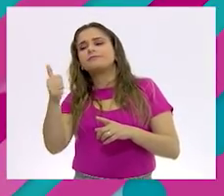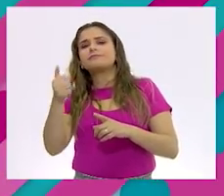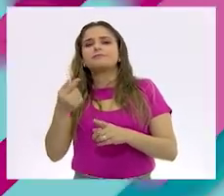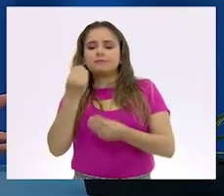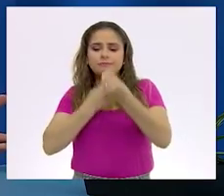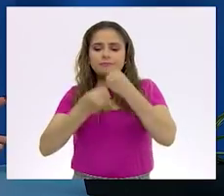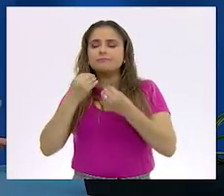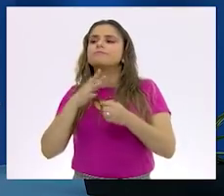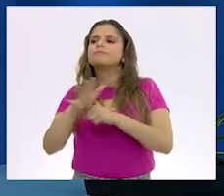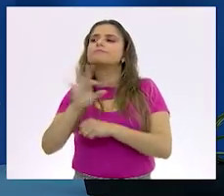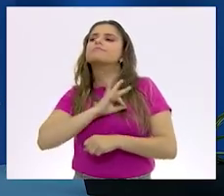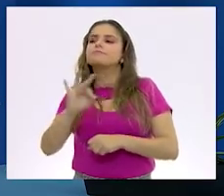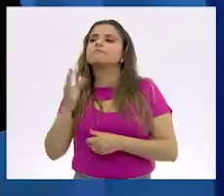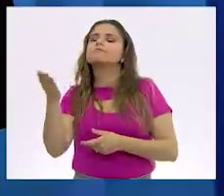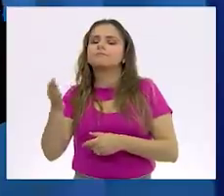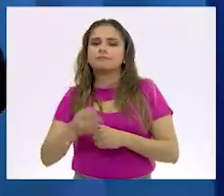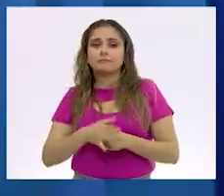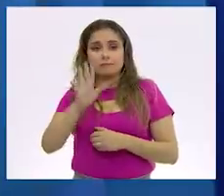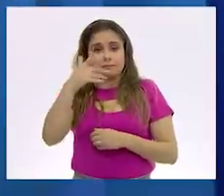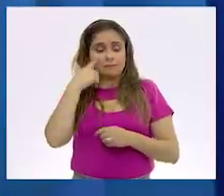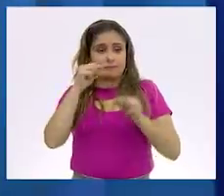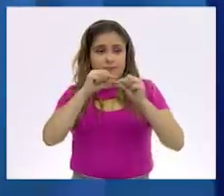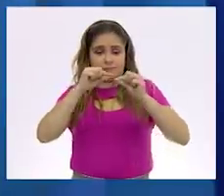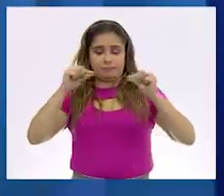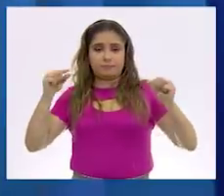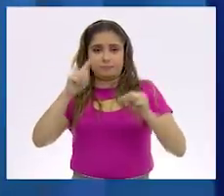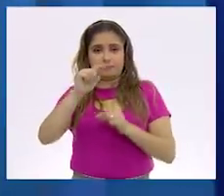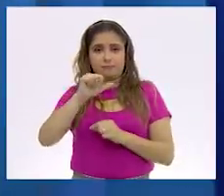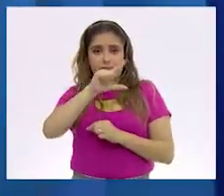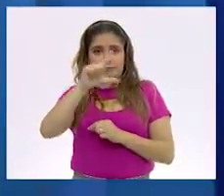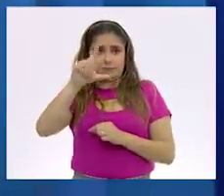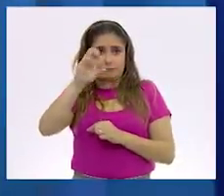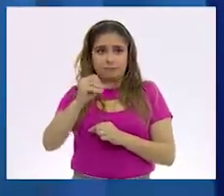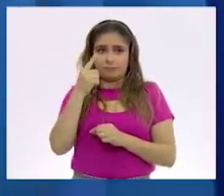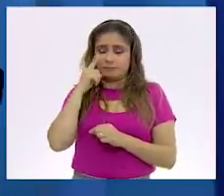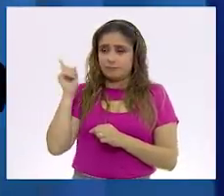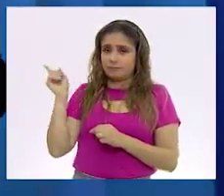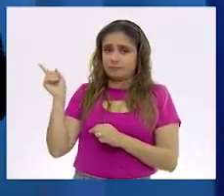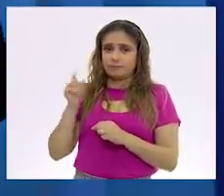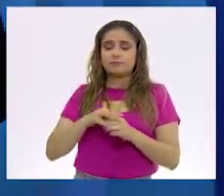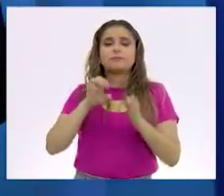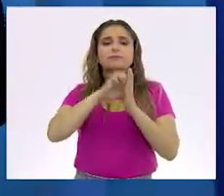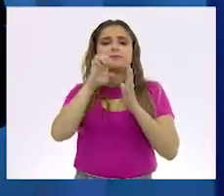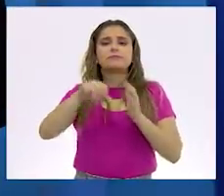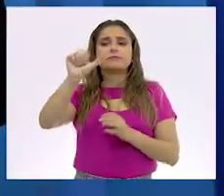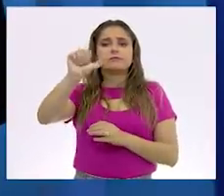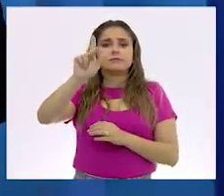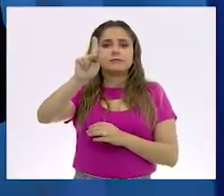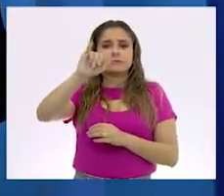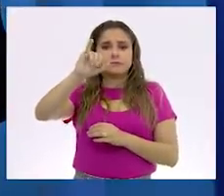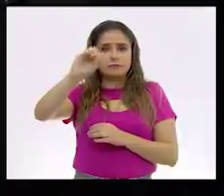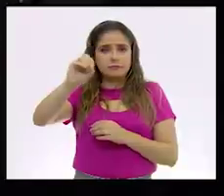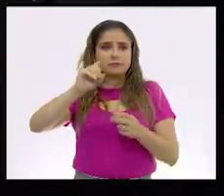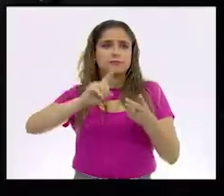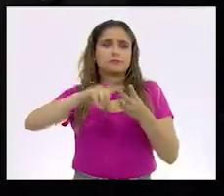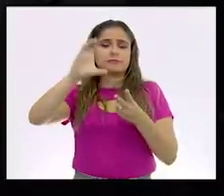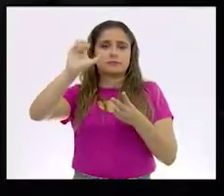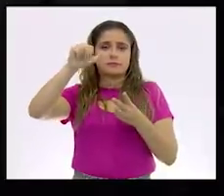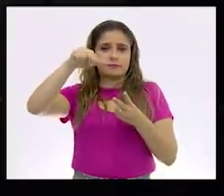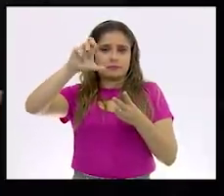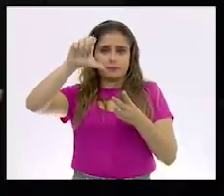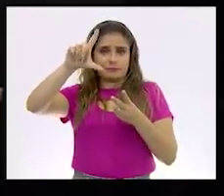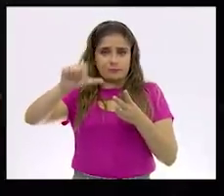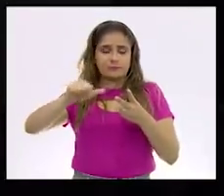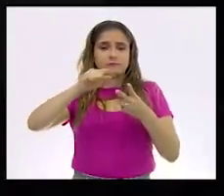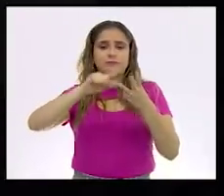para el alimento? Mira, los tallos, como los apios, la canela,